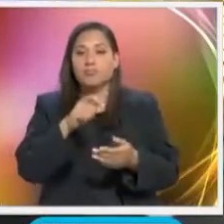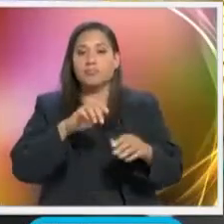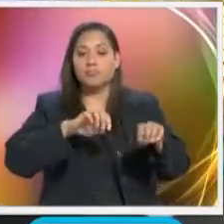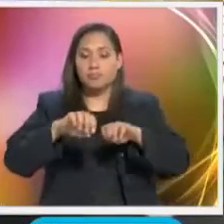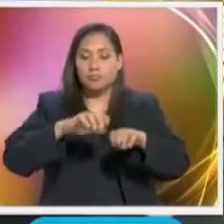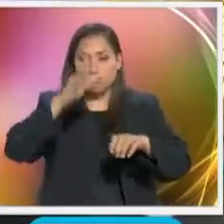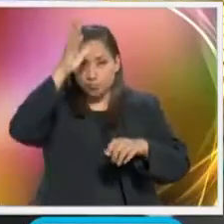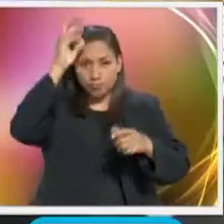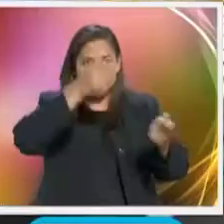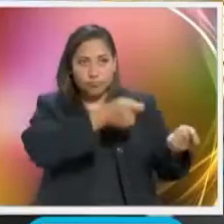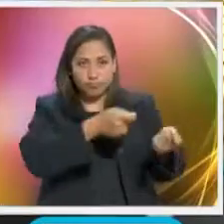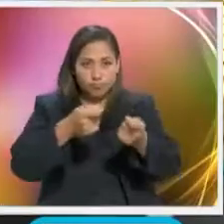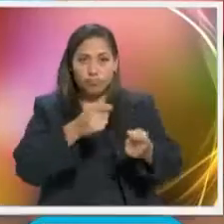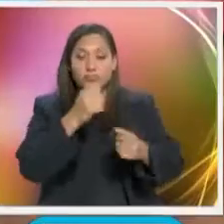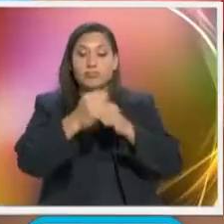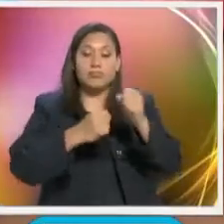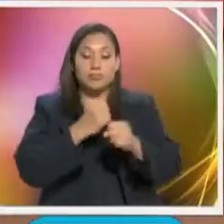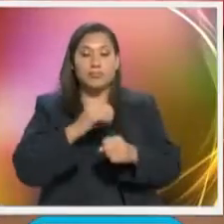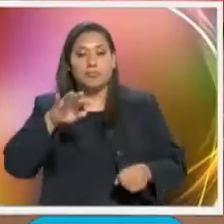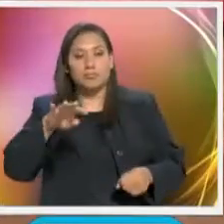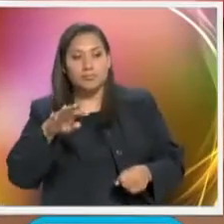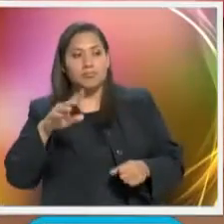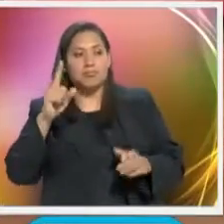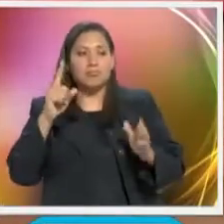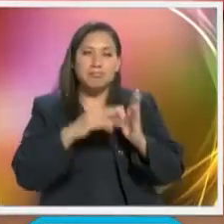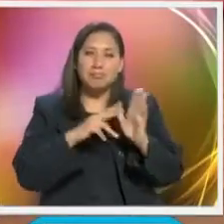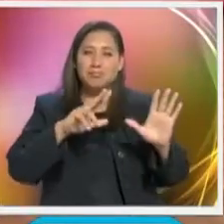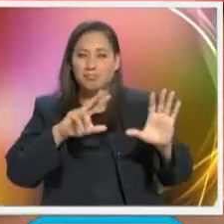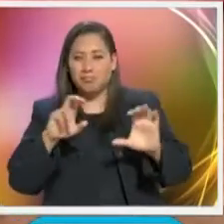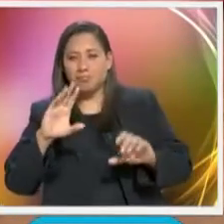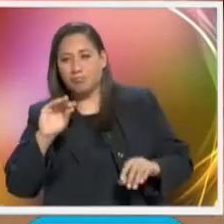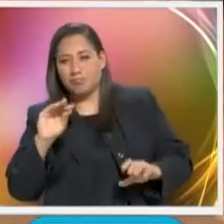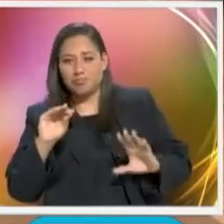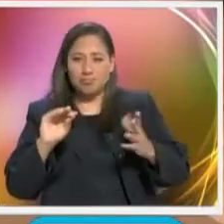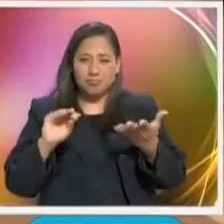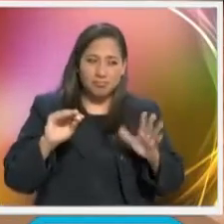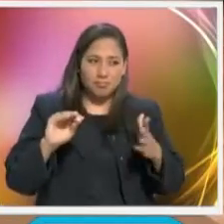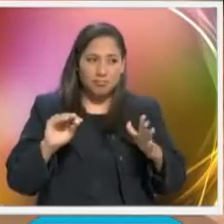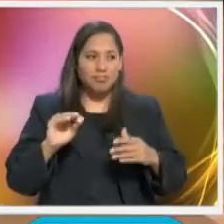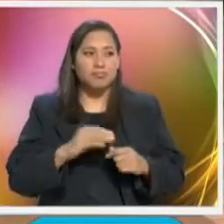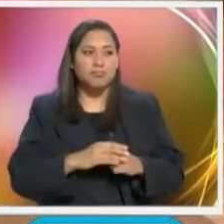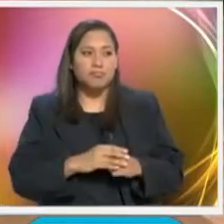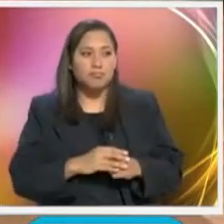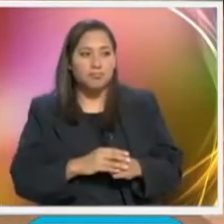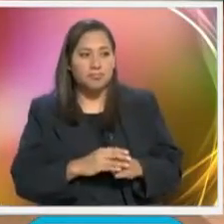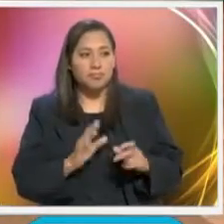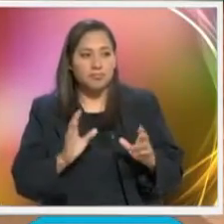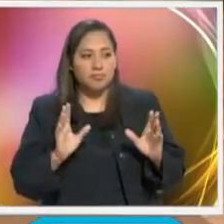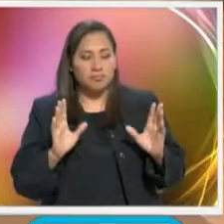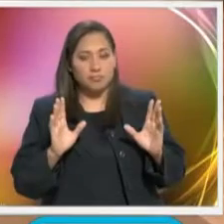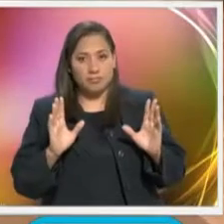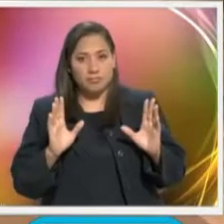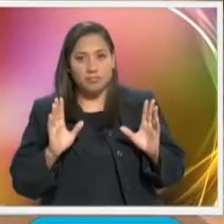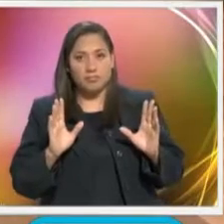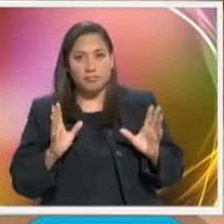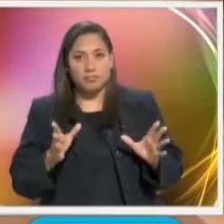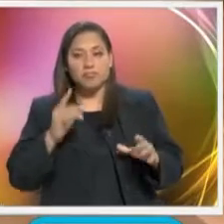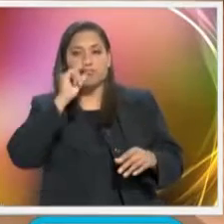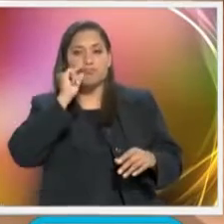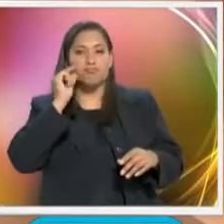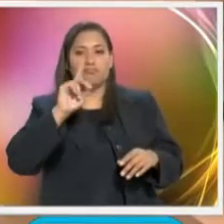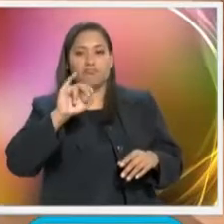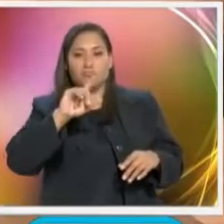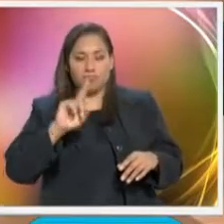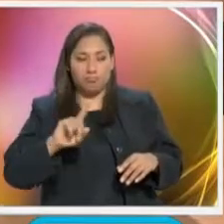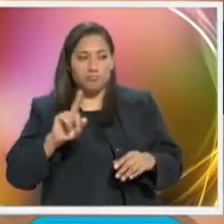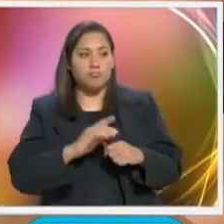de bomberos. En el siglo XIX, por ahí en 1890 y tantos, también pues ya con el porfiriato